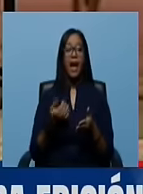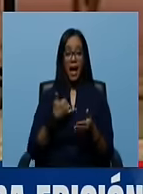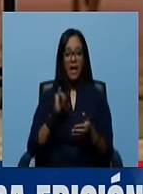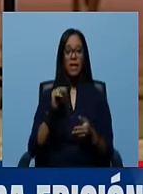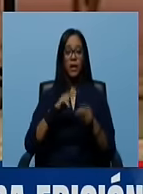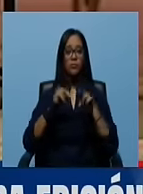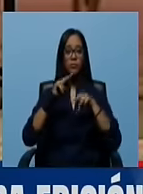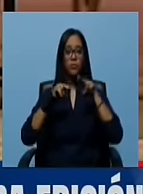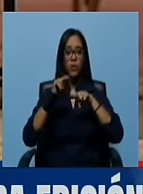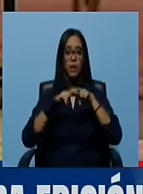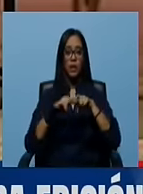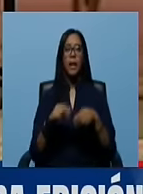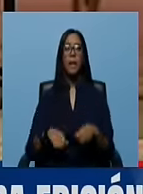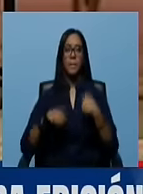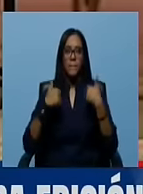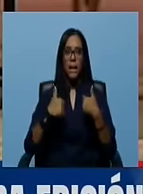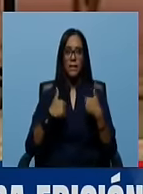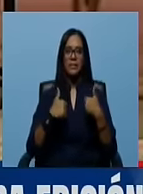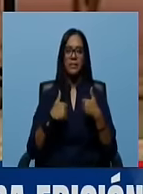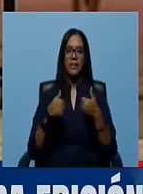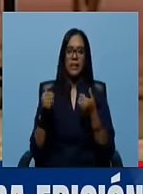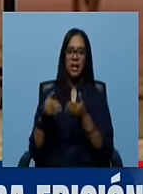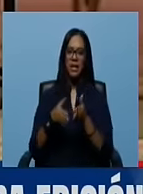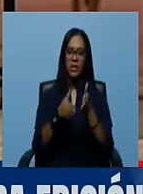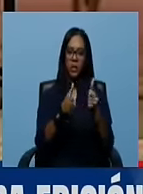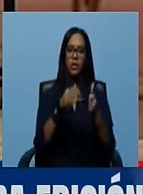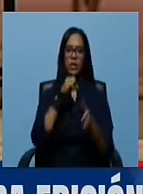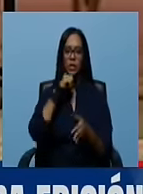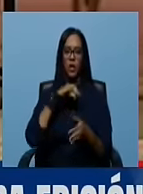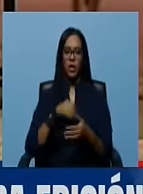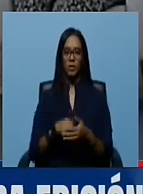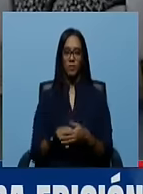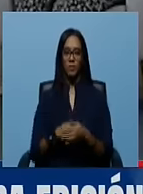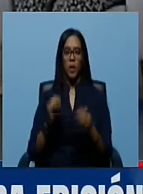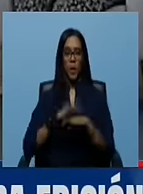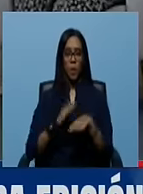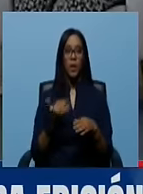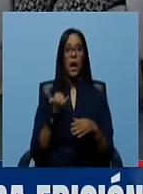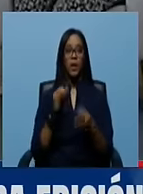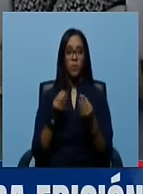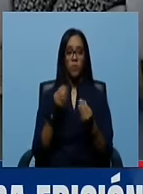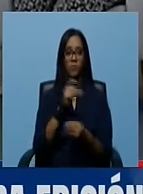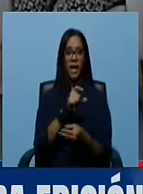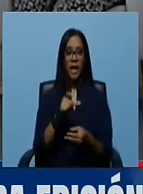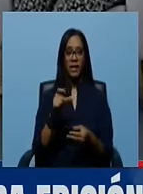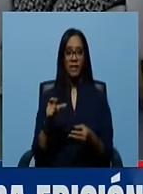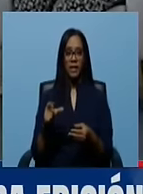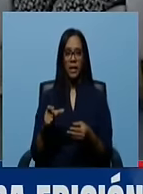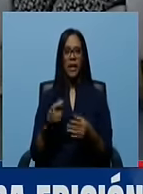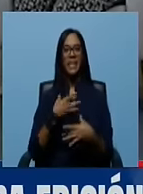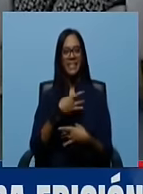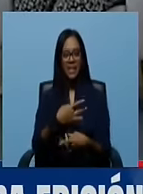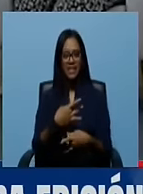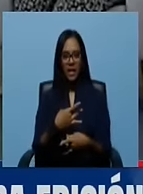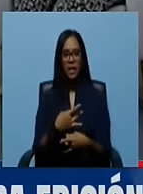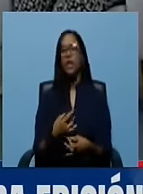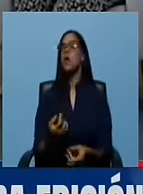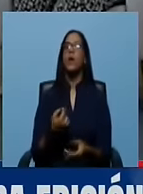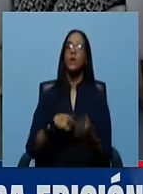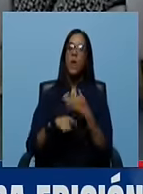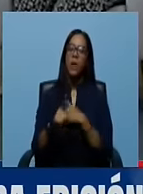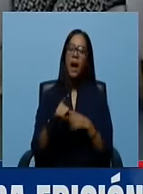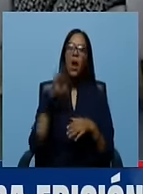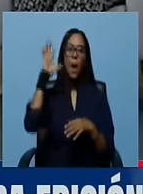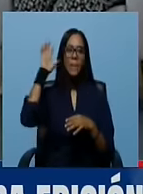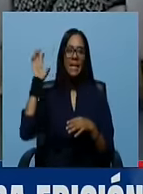construir más la ruta histórica, porque hay mucha gente interesada. Y cuando uno va a los